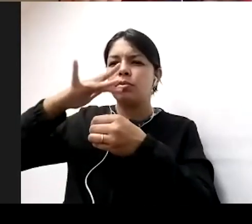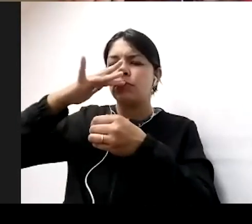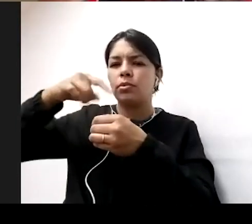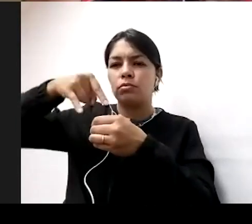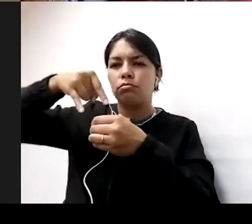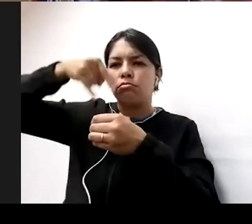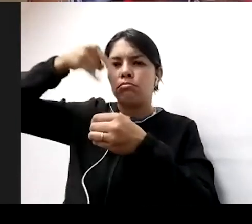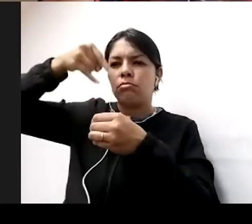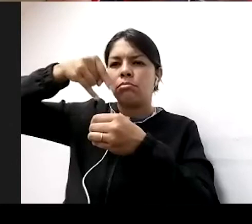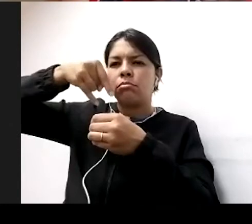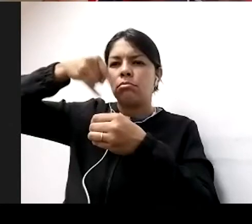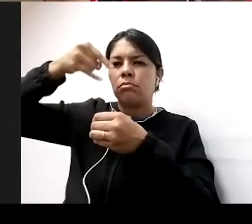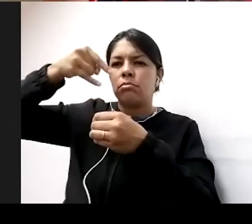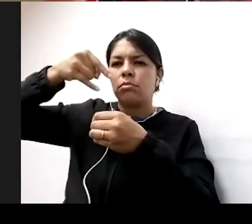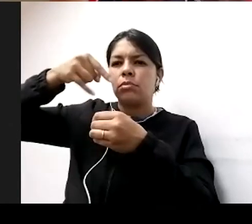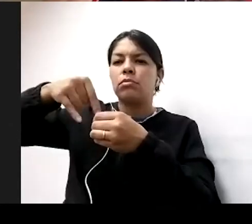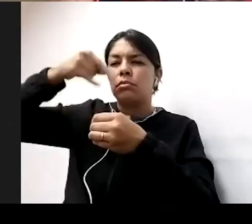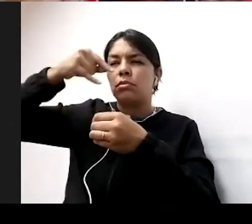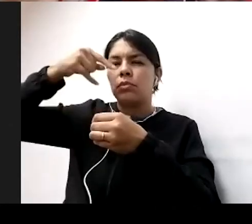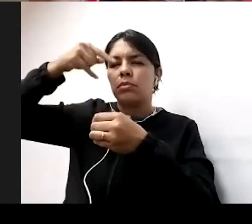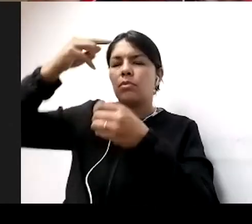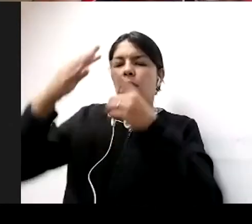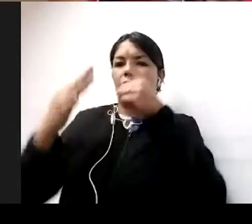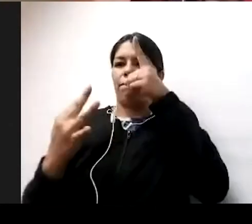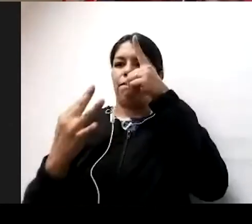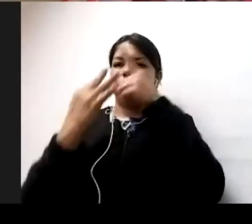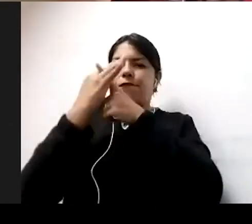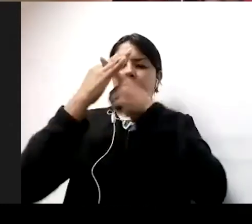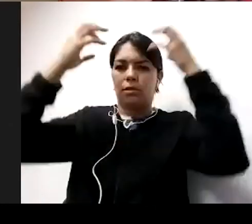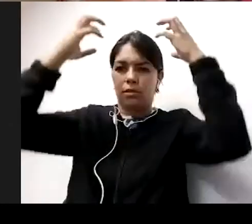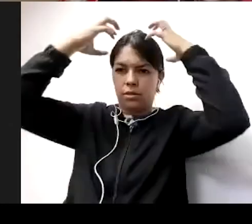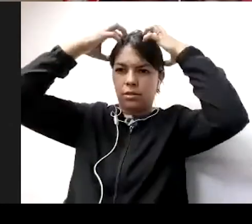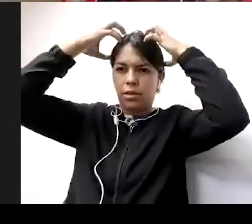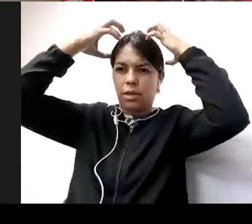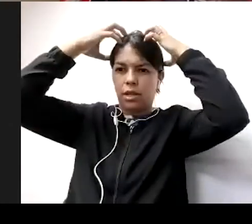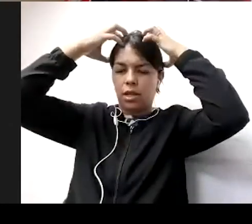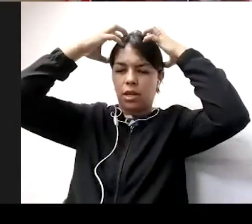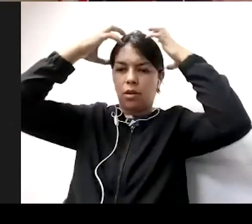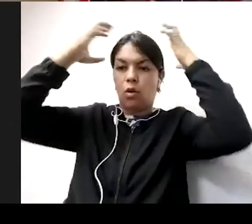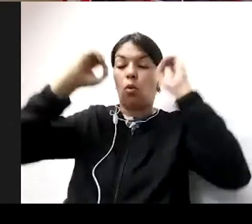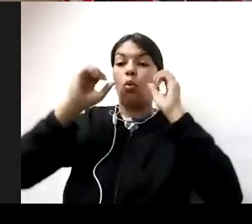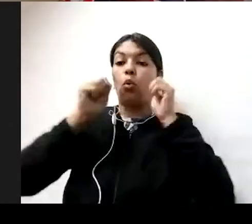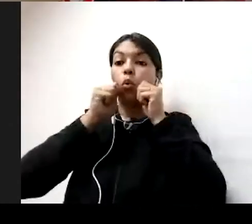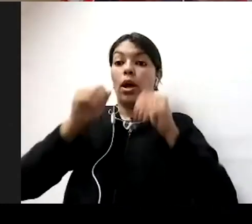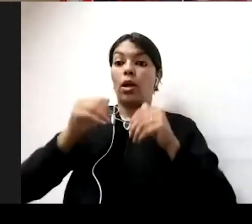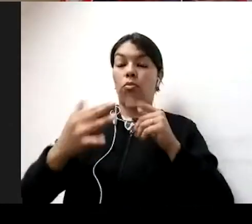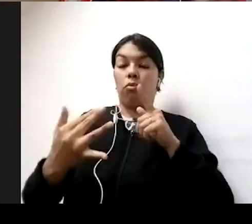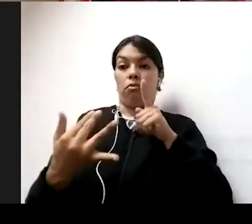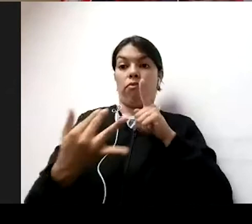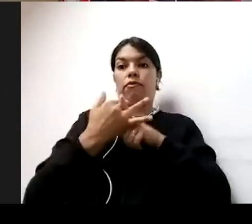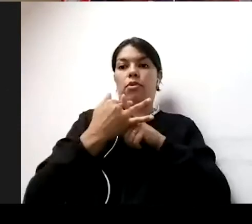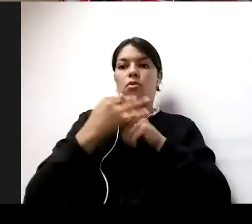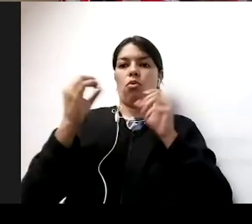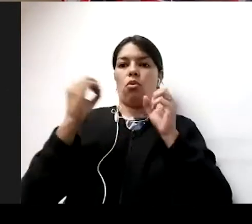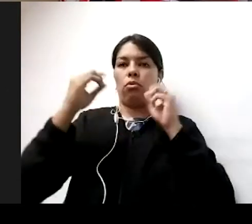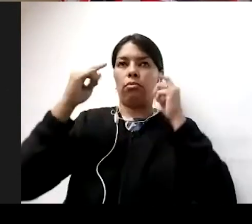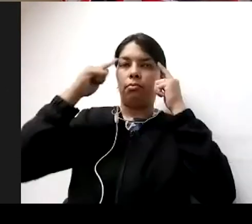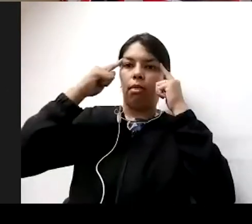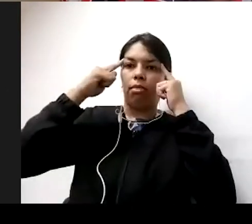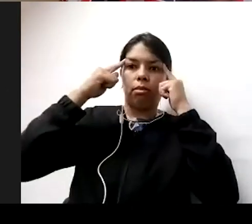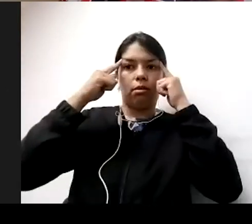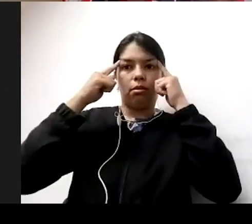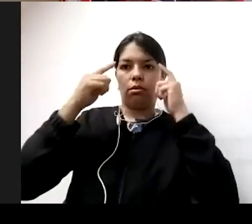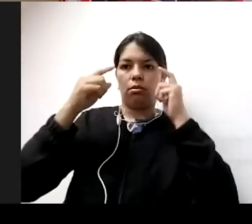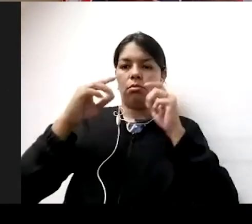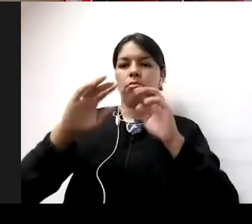provocan efectos sobre el cerebro o pueden alterarnos a nivel físico y a nivel mental. Si bien hay algunas sustancias que se pueden inhalar, como